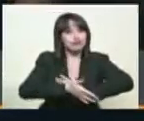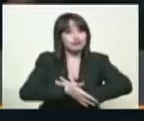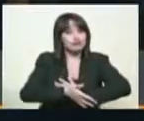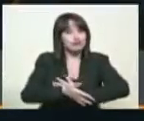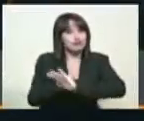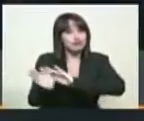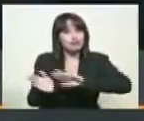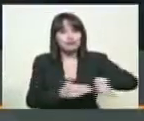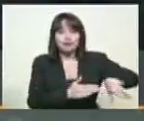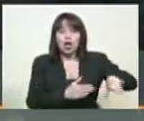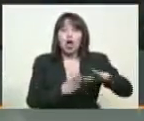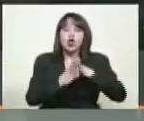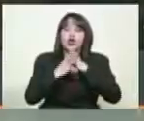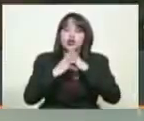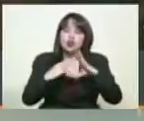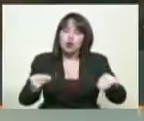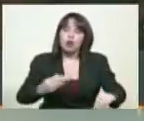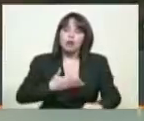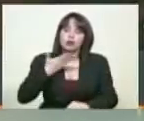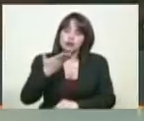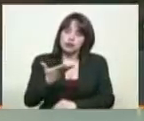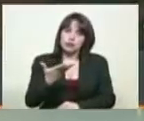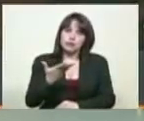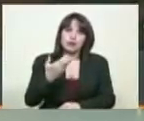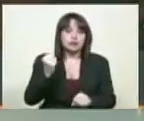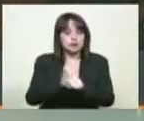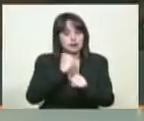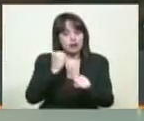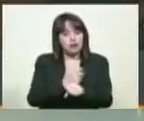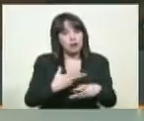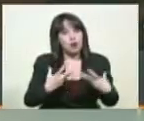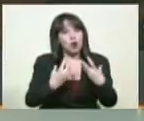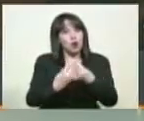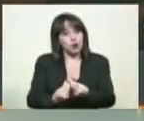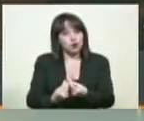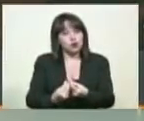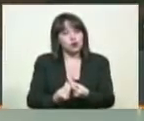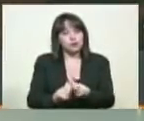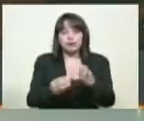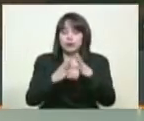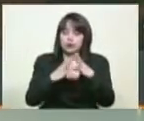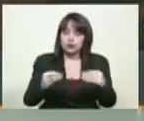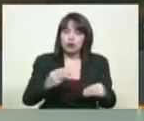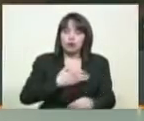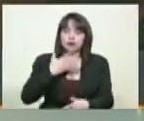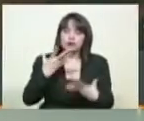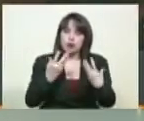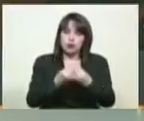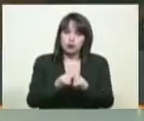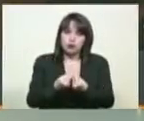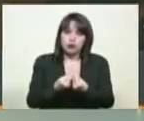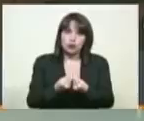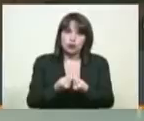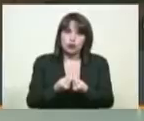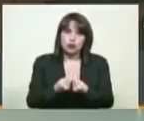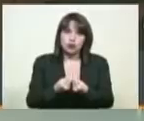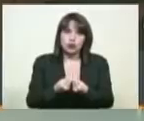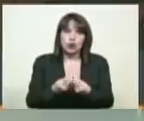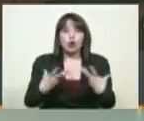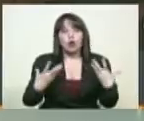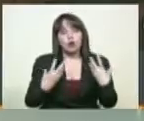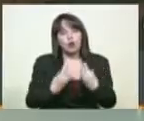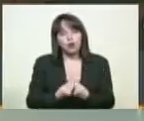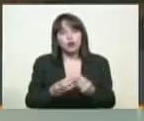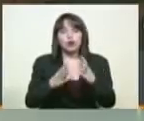todo es posible si estamos juntos juntos todo es posible juntos todo